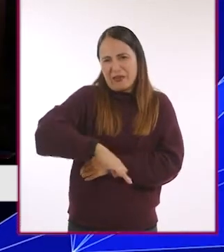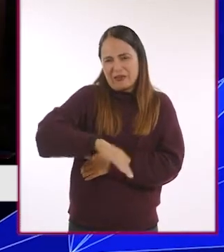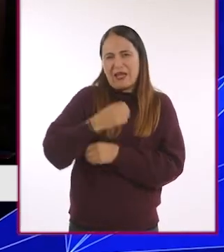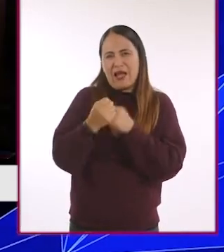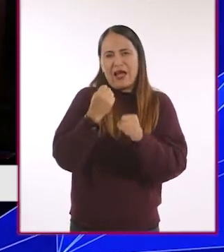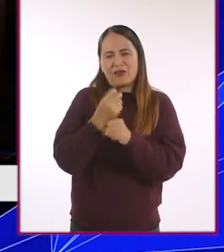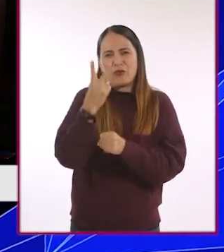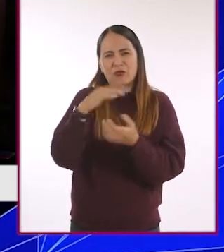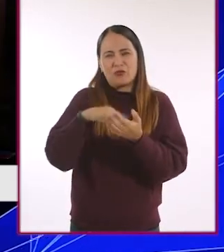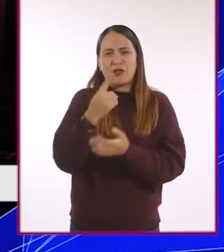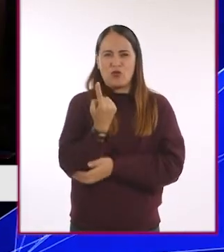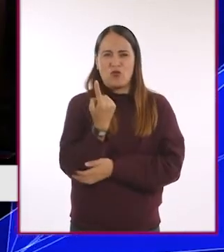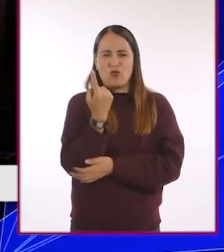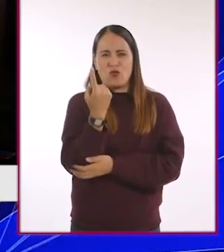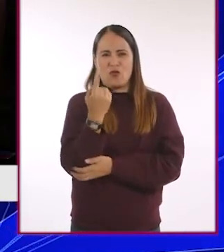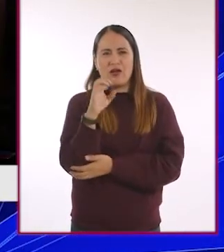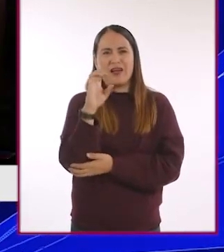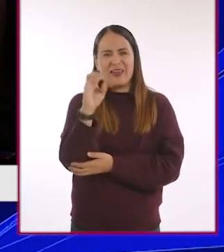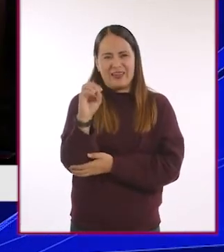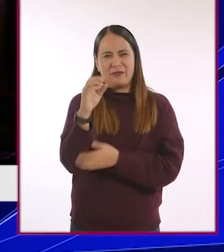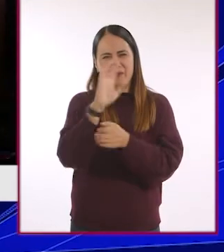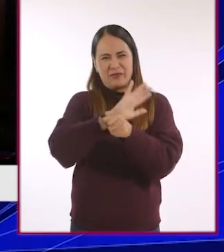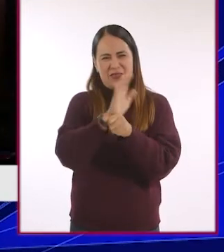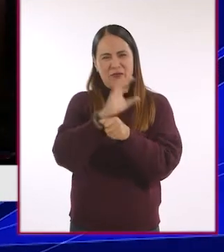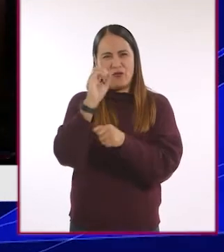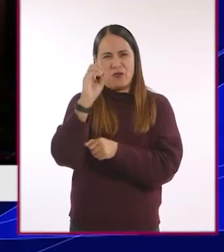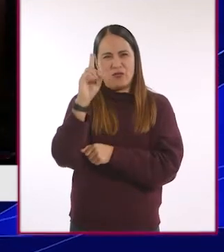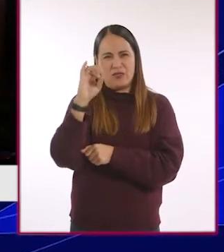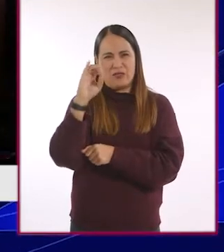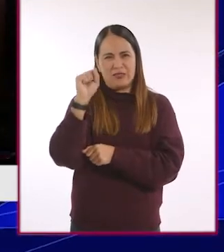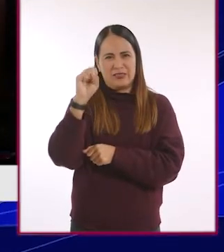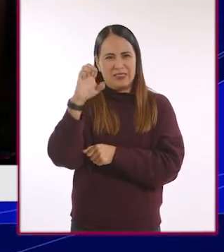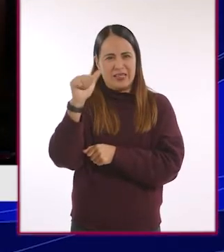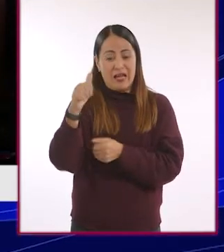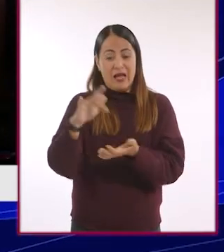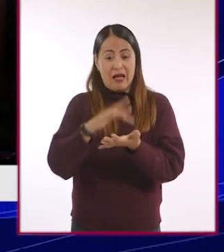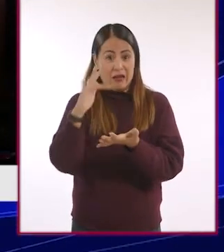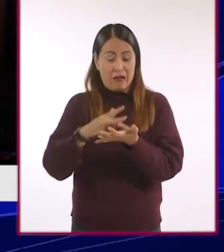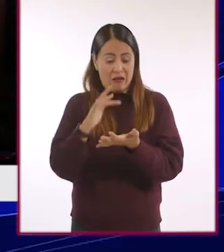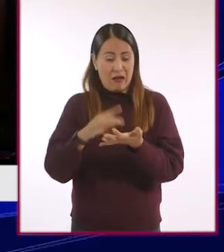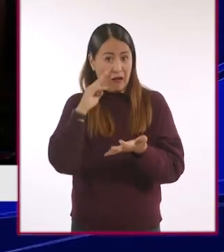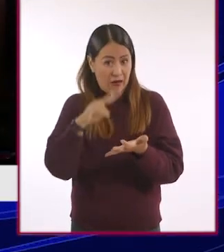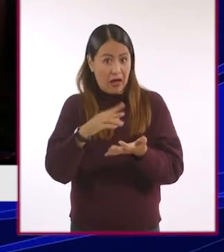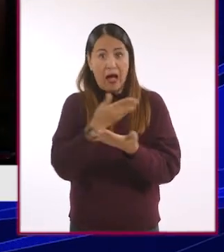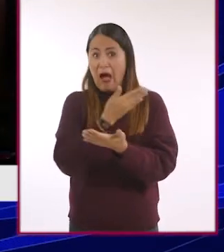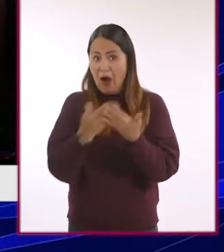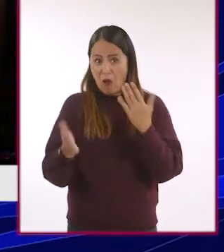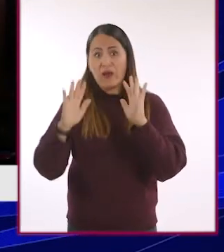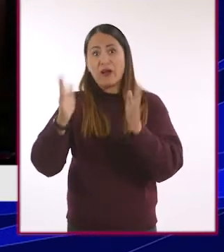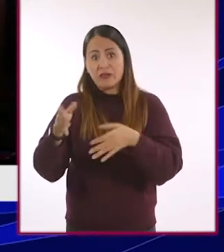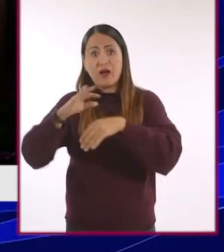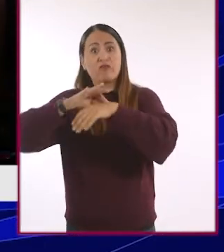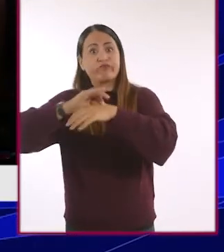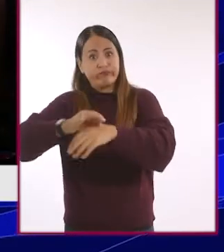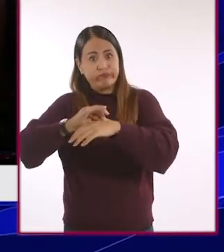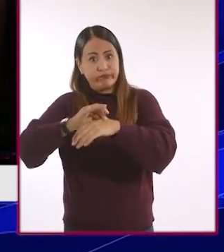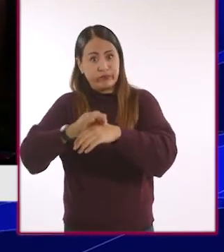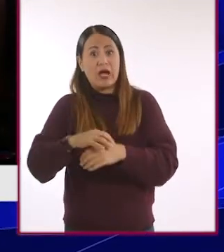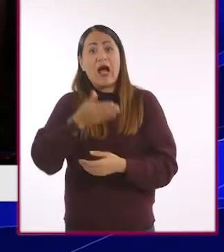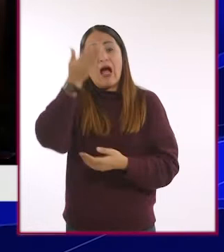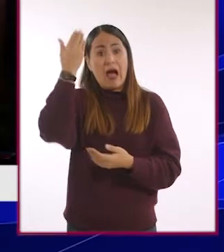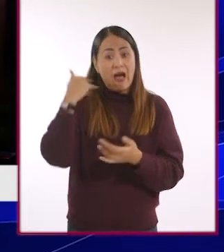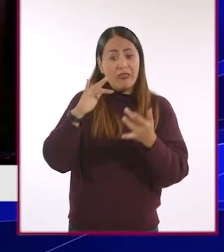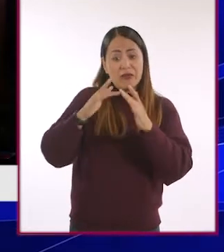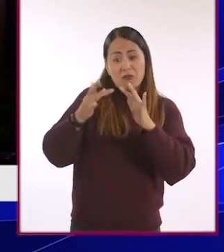Odisea veíamos las iPads, ¿no? Y ahora actualmente ya las tenemos. Ballard hablaba acerca de las redes sociales, cuando ni